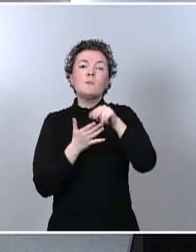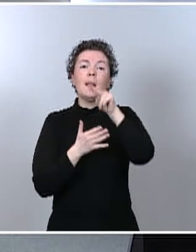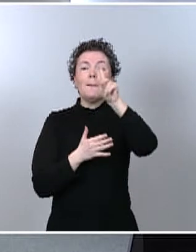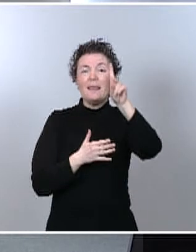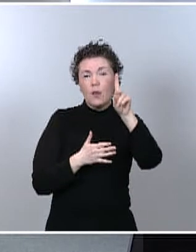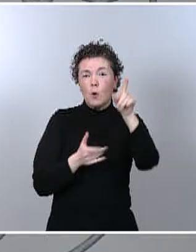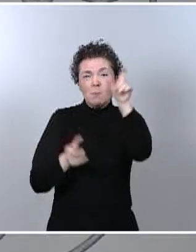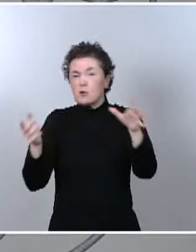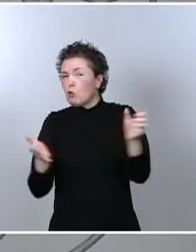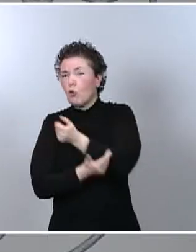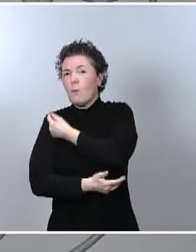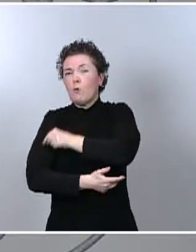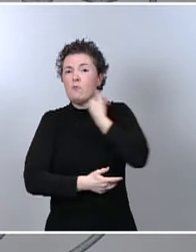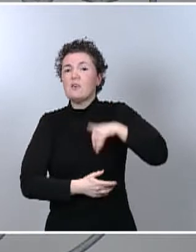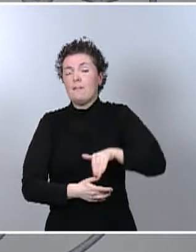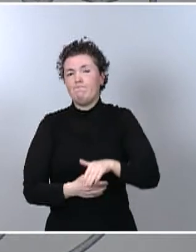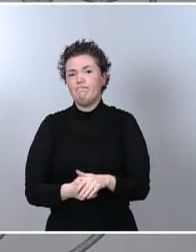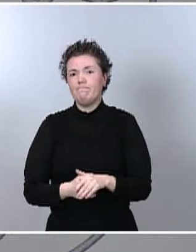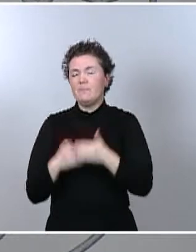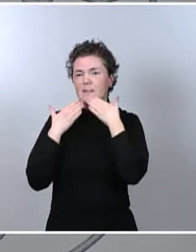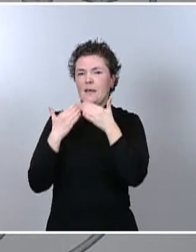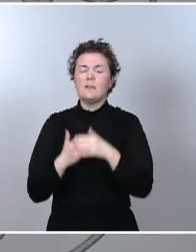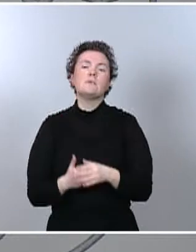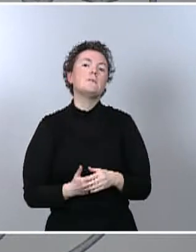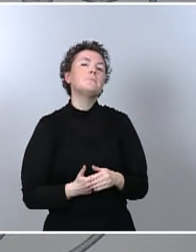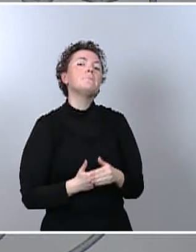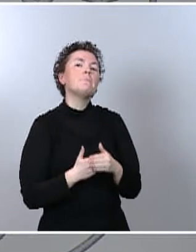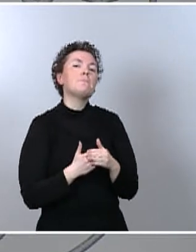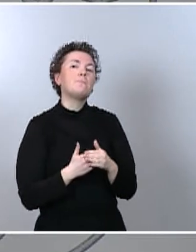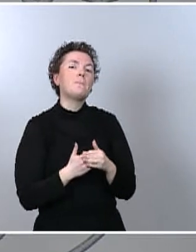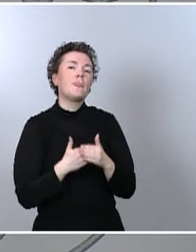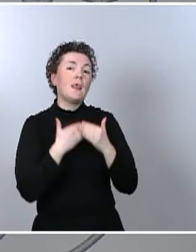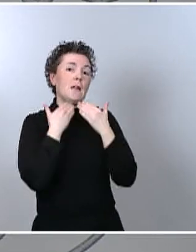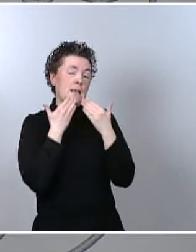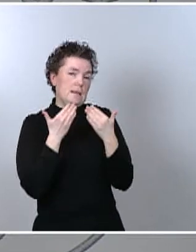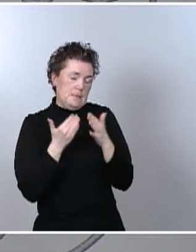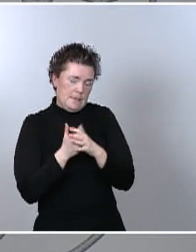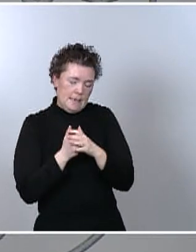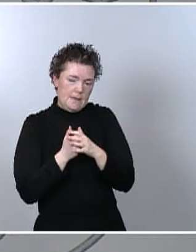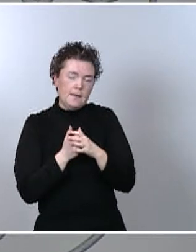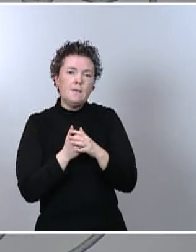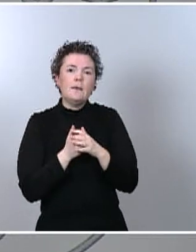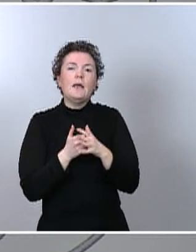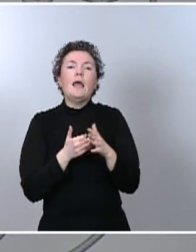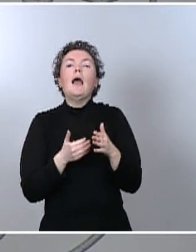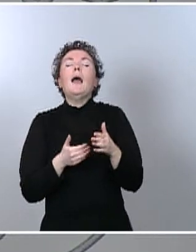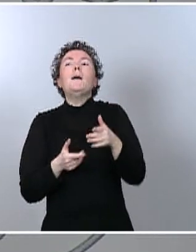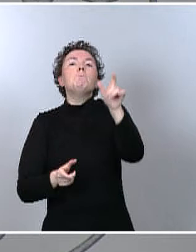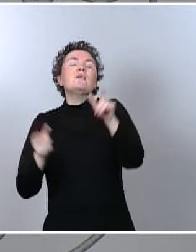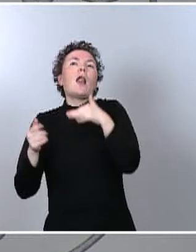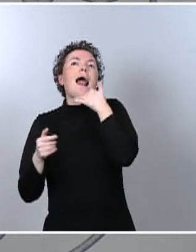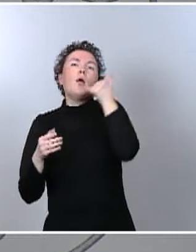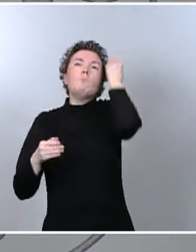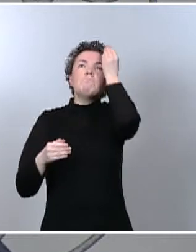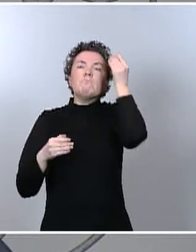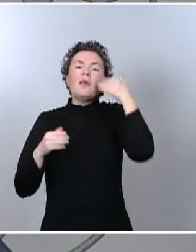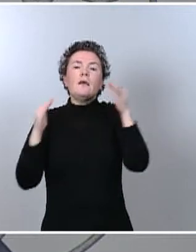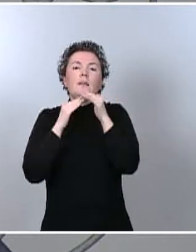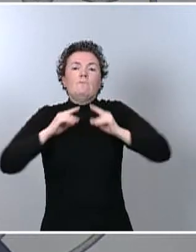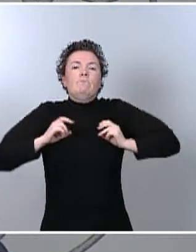un objetivo que, viendo un poco el ritmo que se está siguiendo, y es complicado hablar de